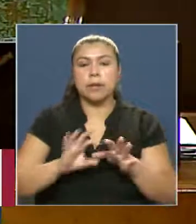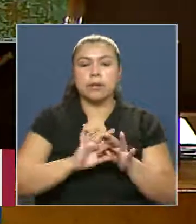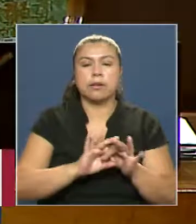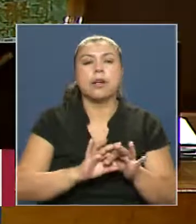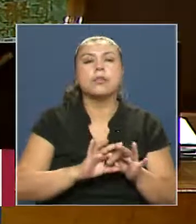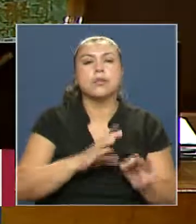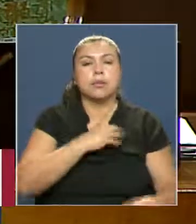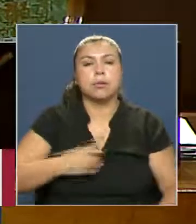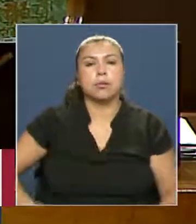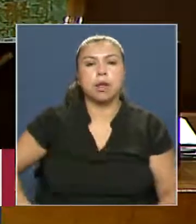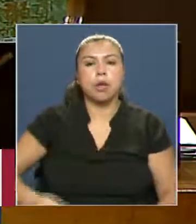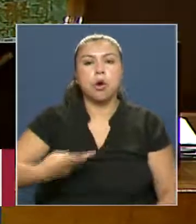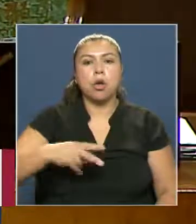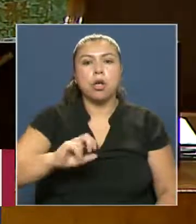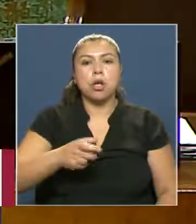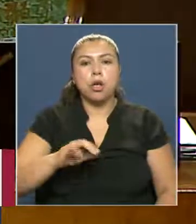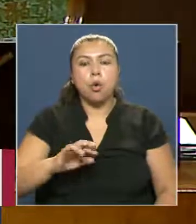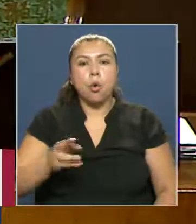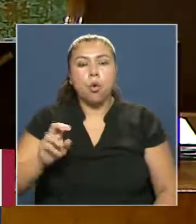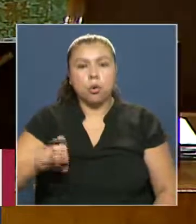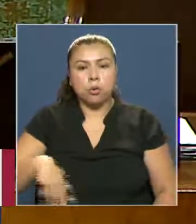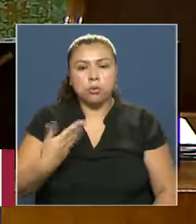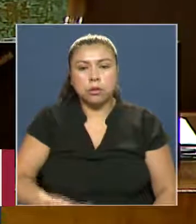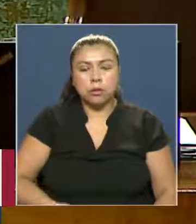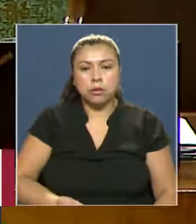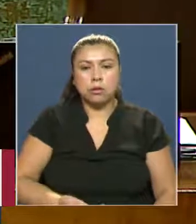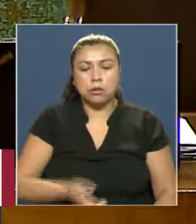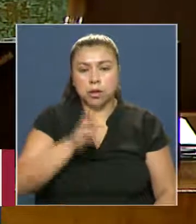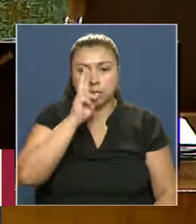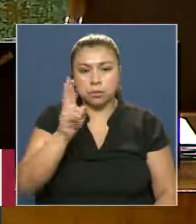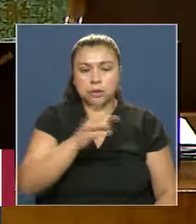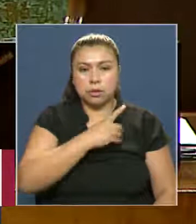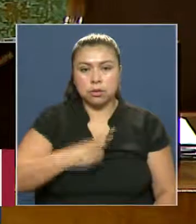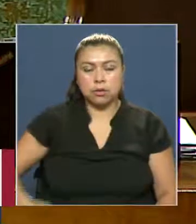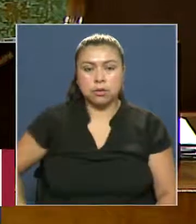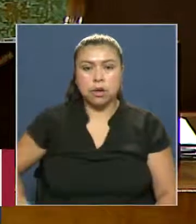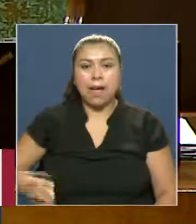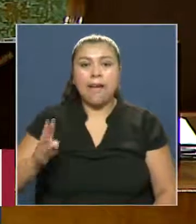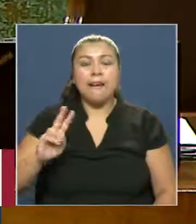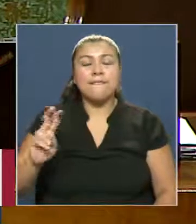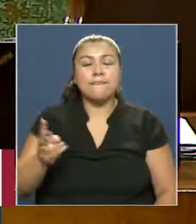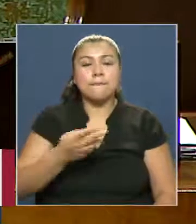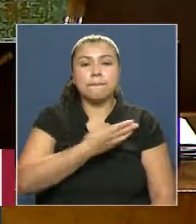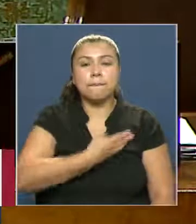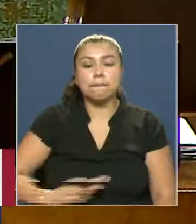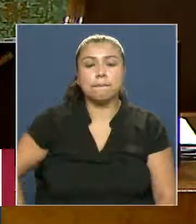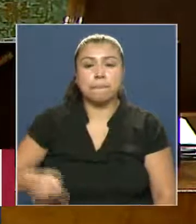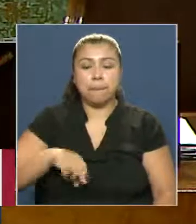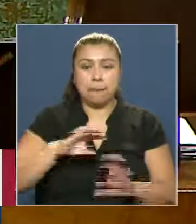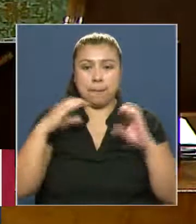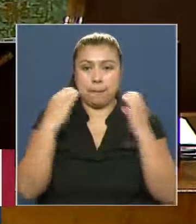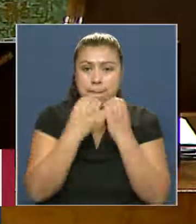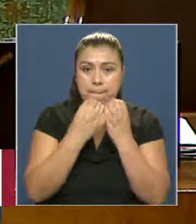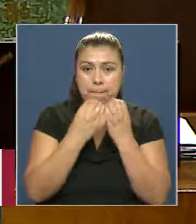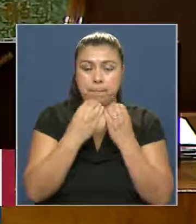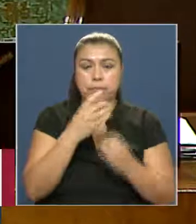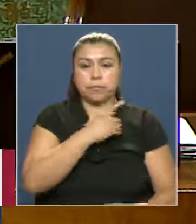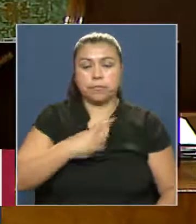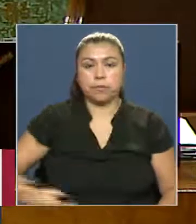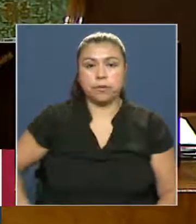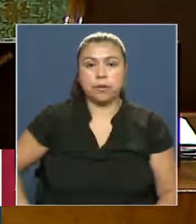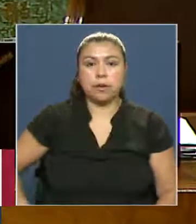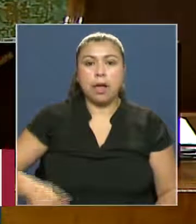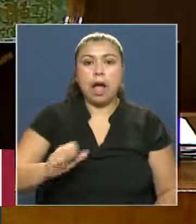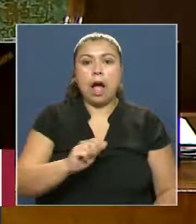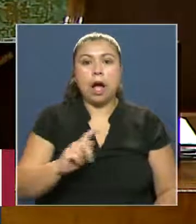Eguiguren. De inmediato le entrego el uso de la palabra al honorable diputado y vicepresidente de esta corporación, diputado don Pepe